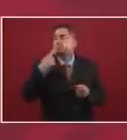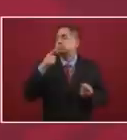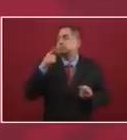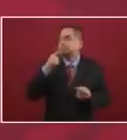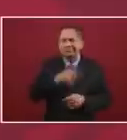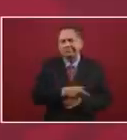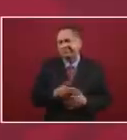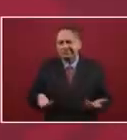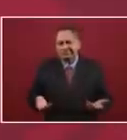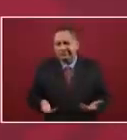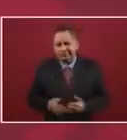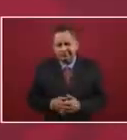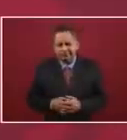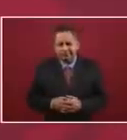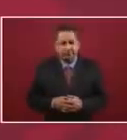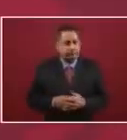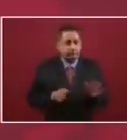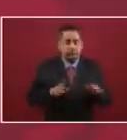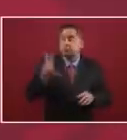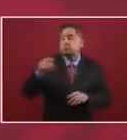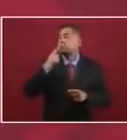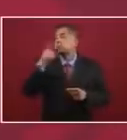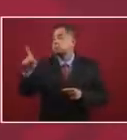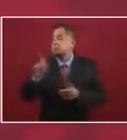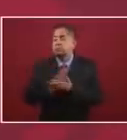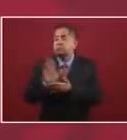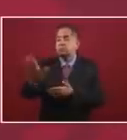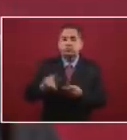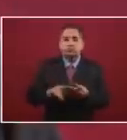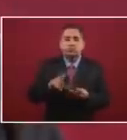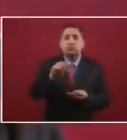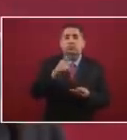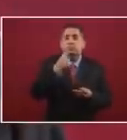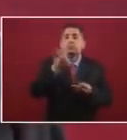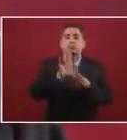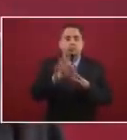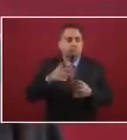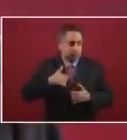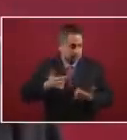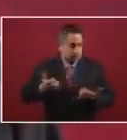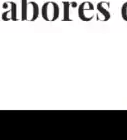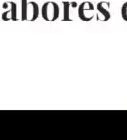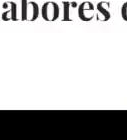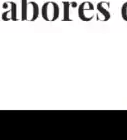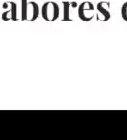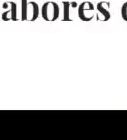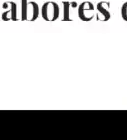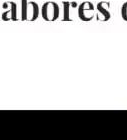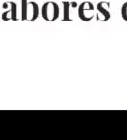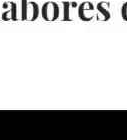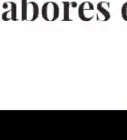el este presentar amparos en contra de todas las obras que estamos haciendo